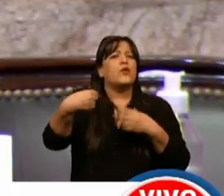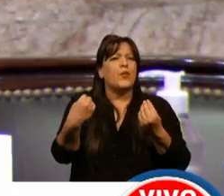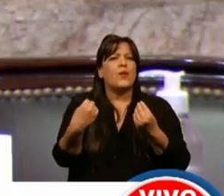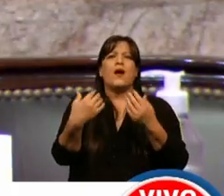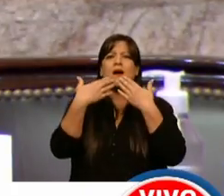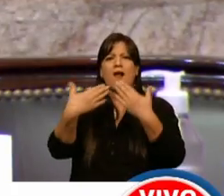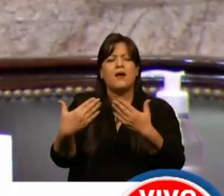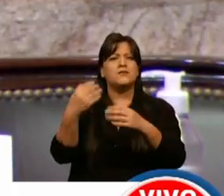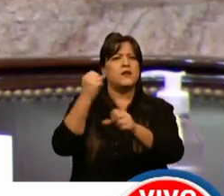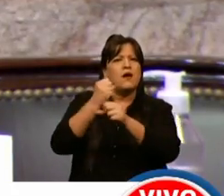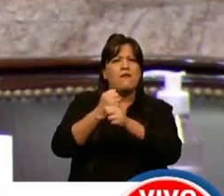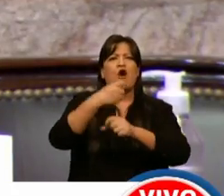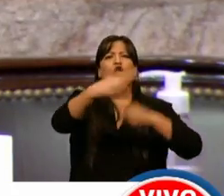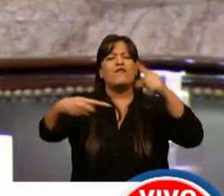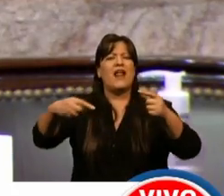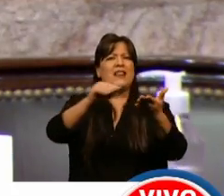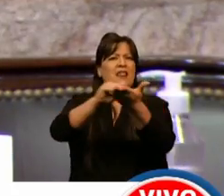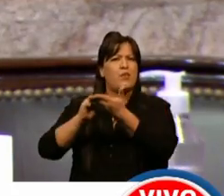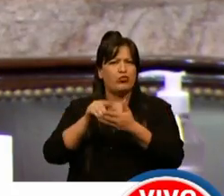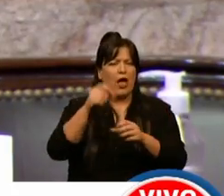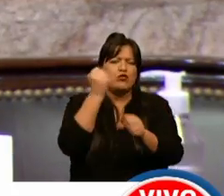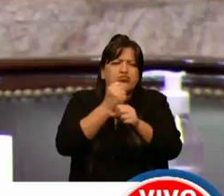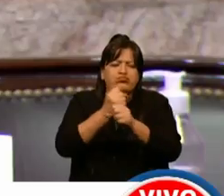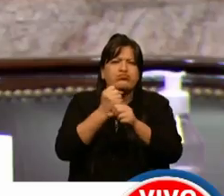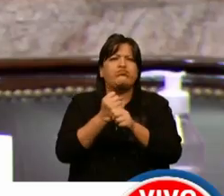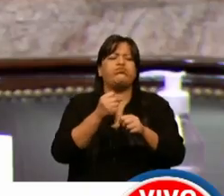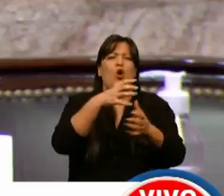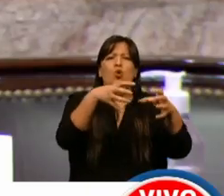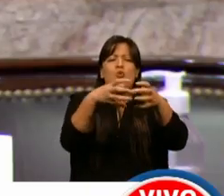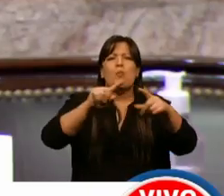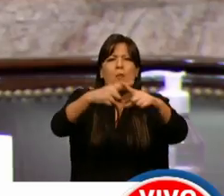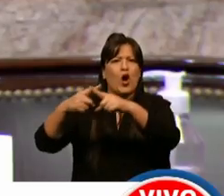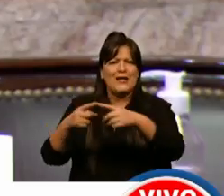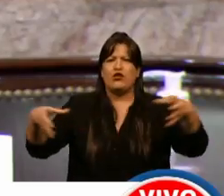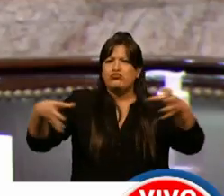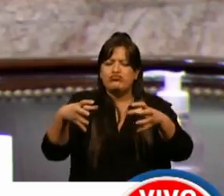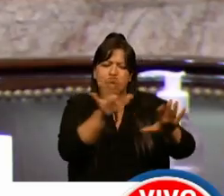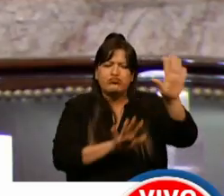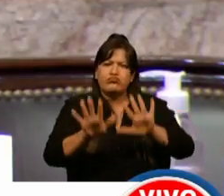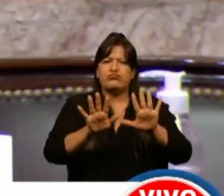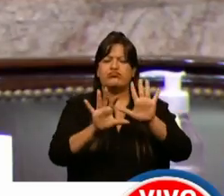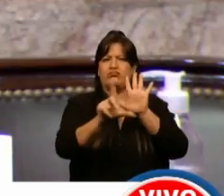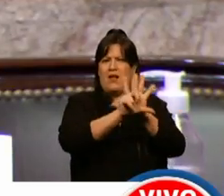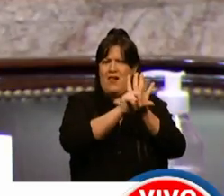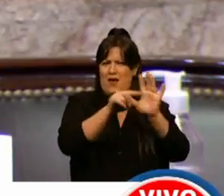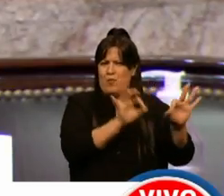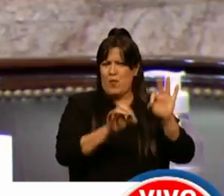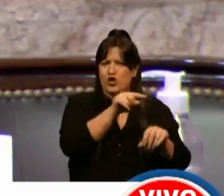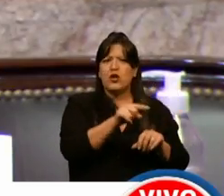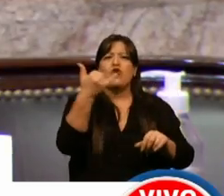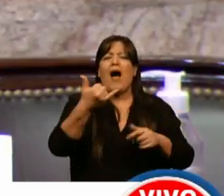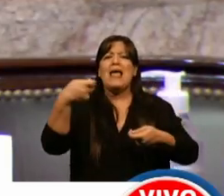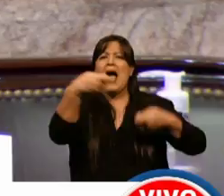el trabajo de distintos legisladores de distintos actores políticos que tienen aportes de